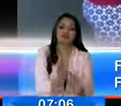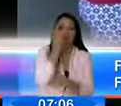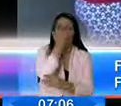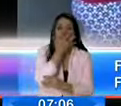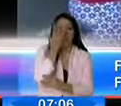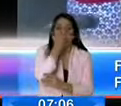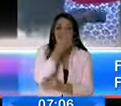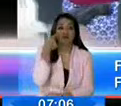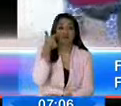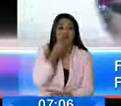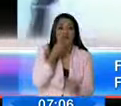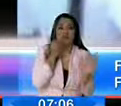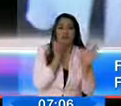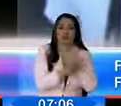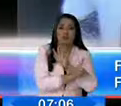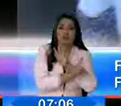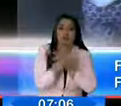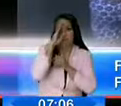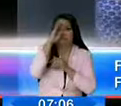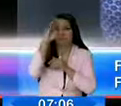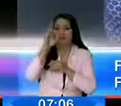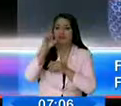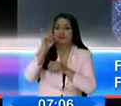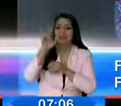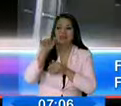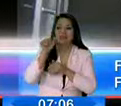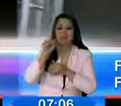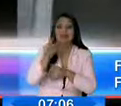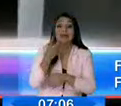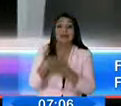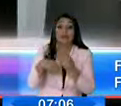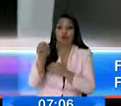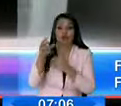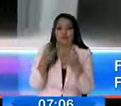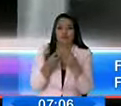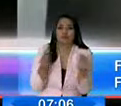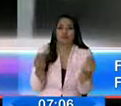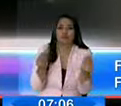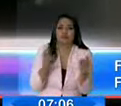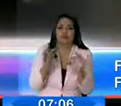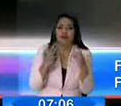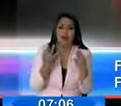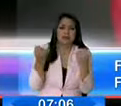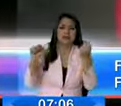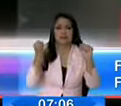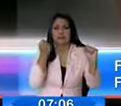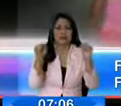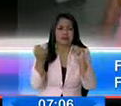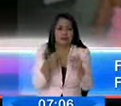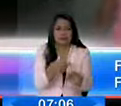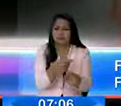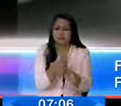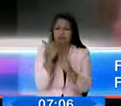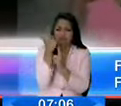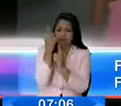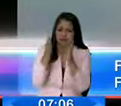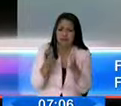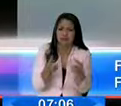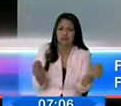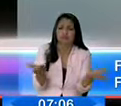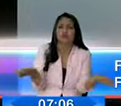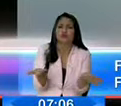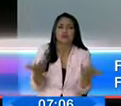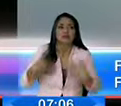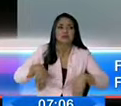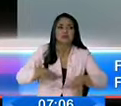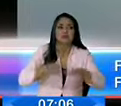en la fiscalía y la DINASED la desaparición de su hijo. Los parientes están angustiados, no hay rastro alguno de dónde puede estar. Sabe